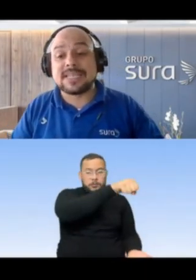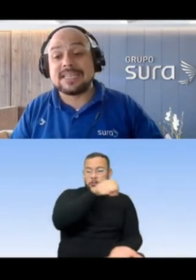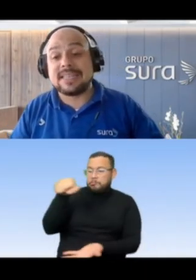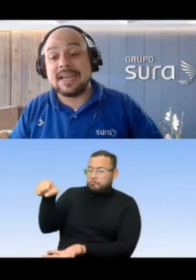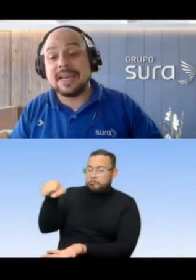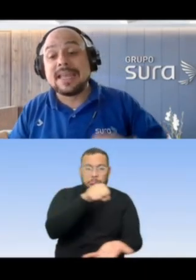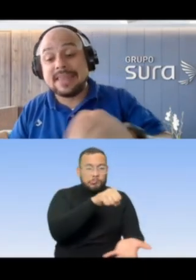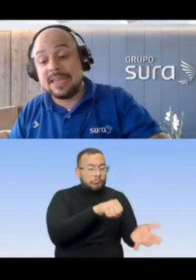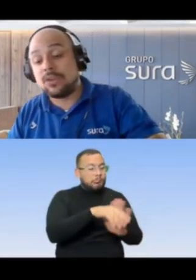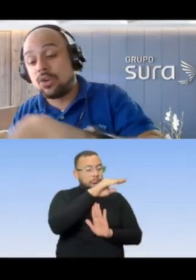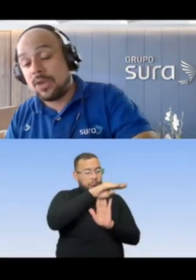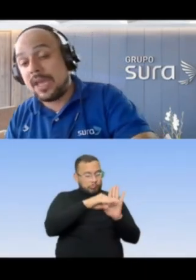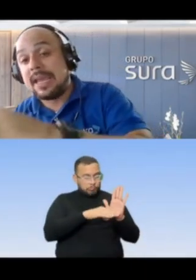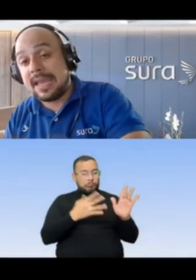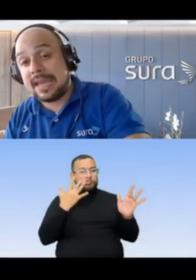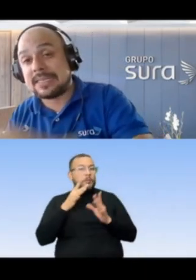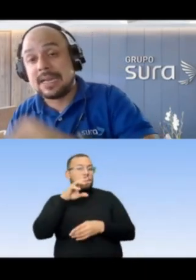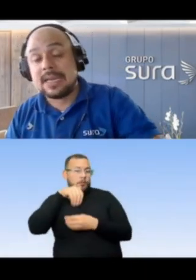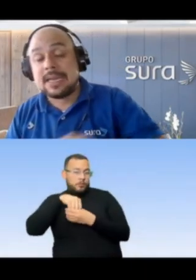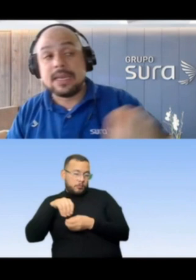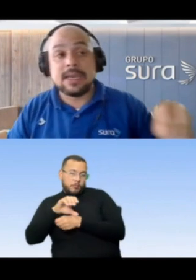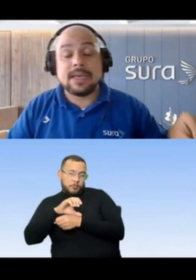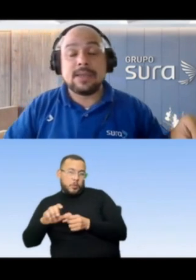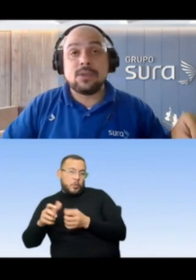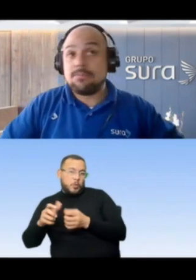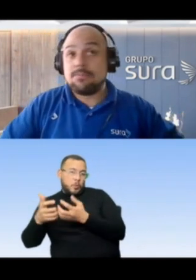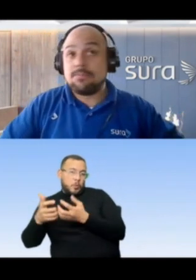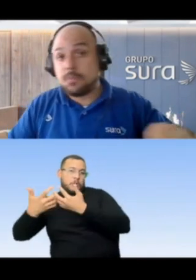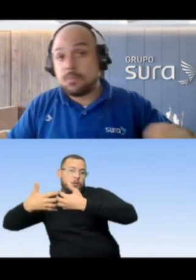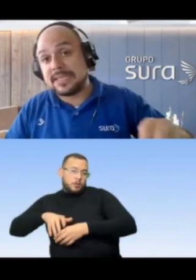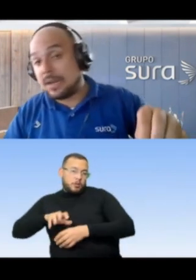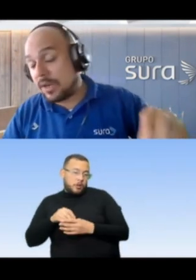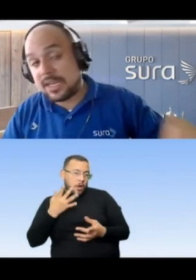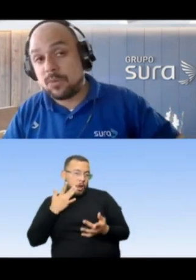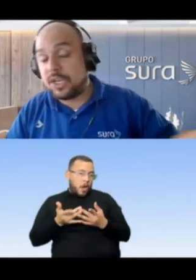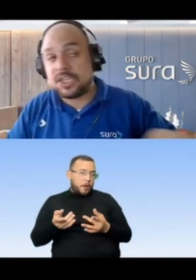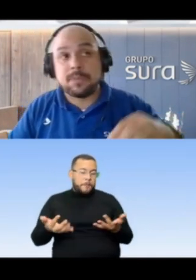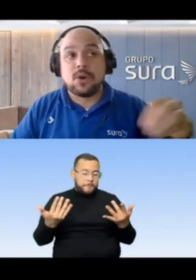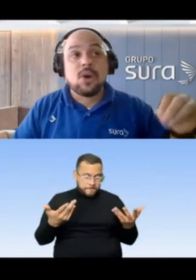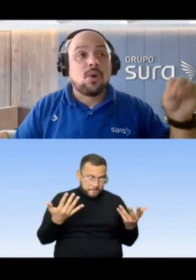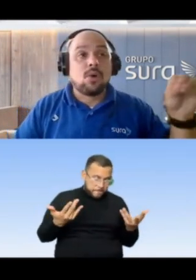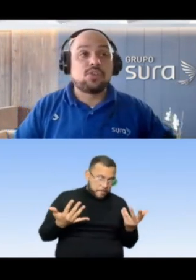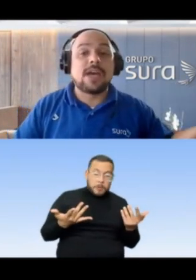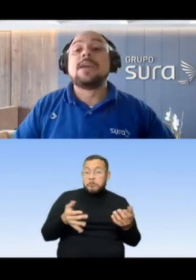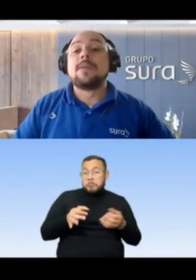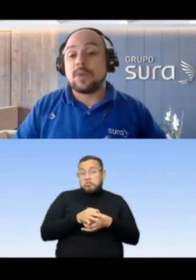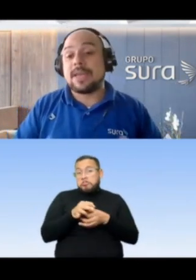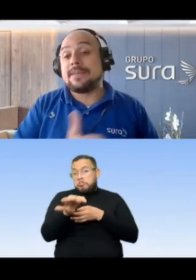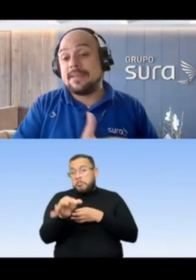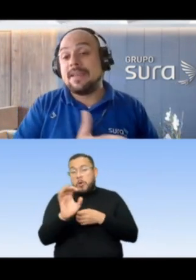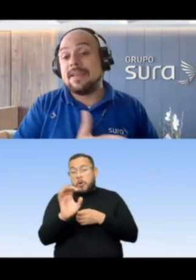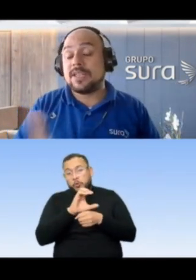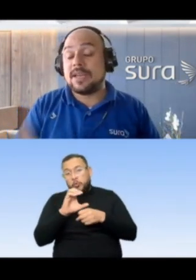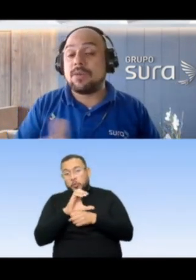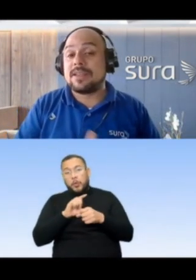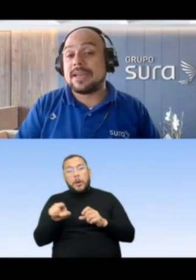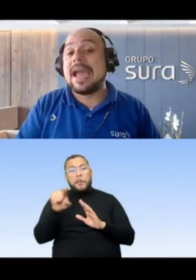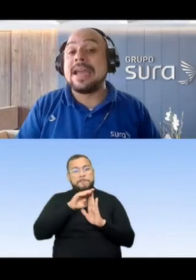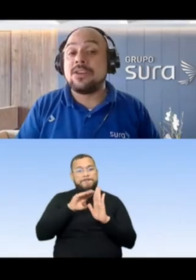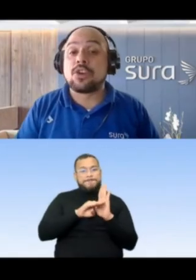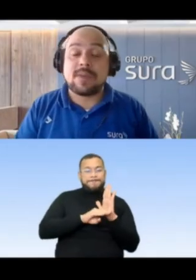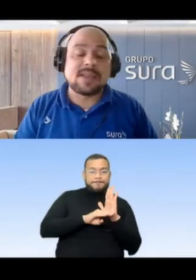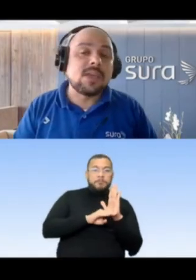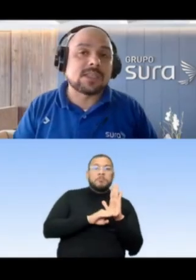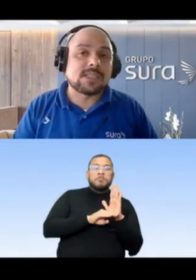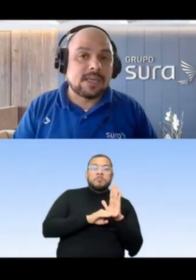regulaciones normativas que se tengan dentro de esa, puede ser en cualquier municipio o ciudad, porque debemos de tener en